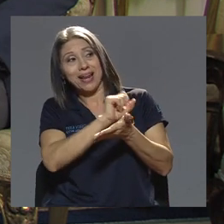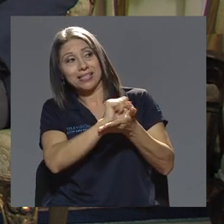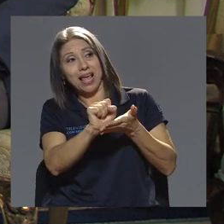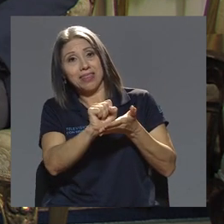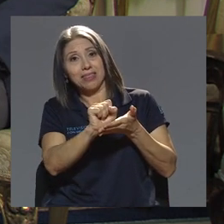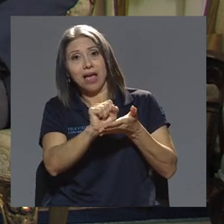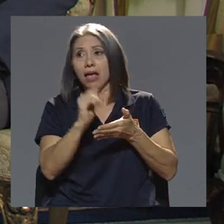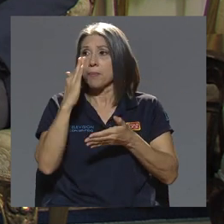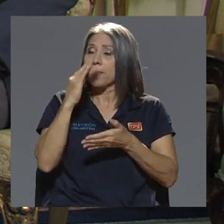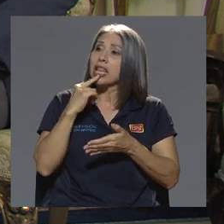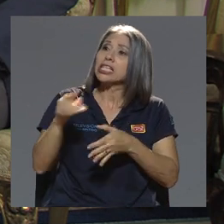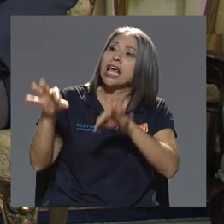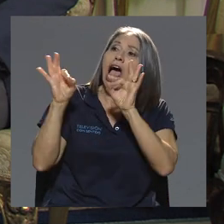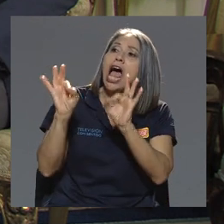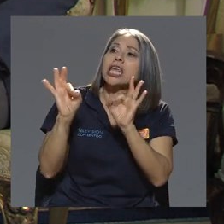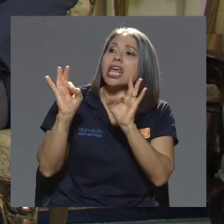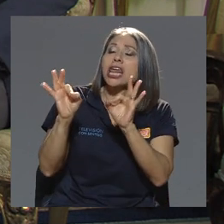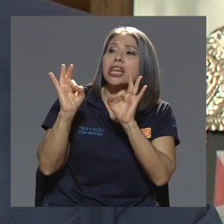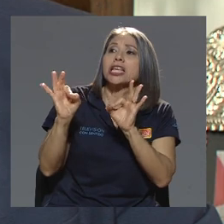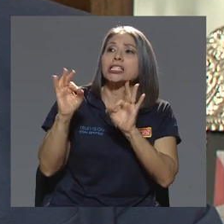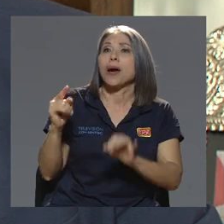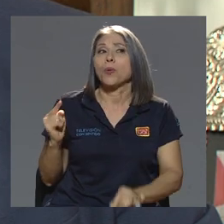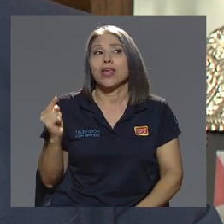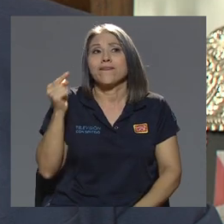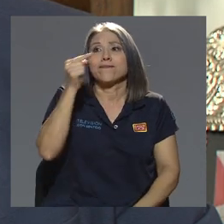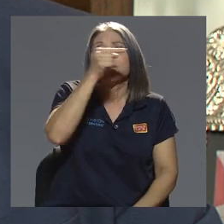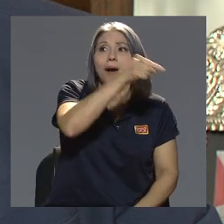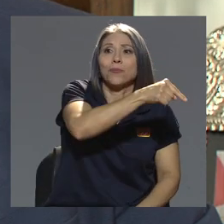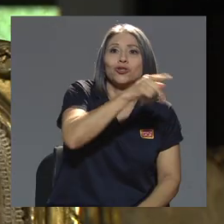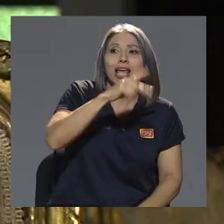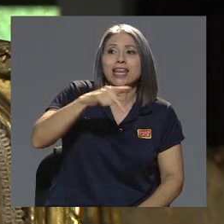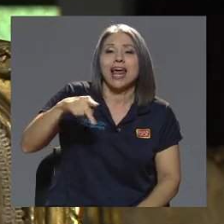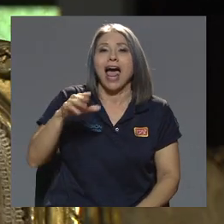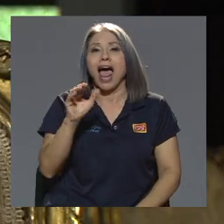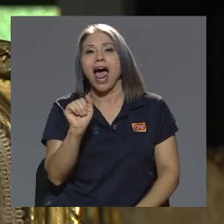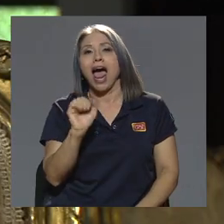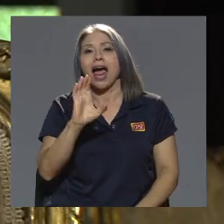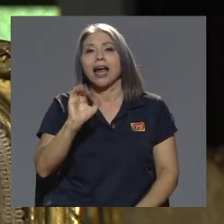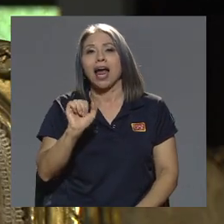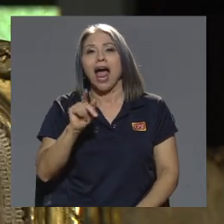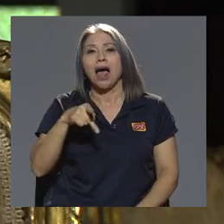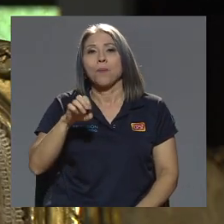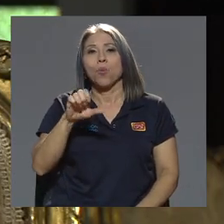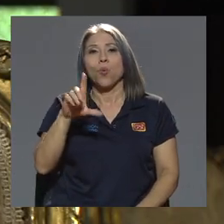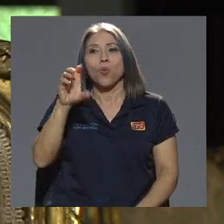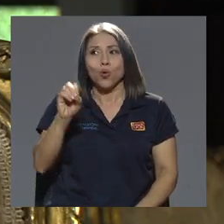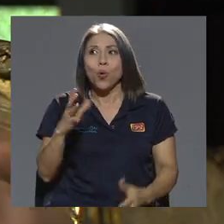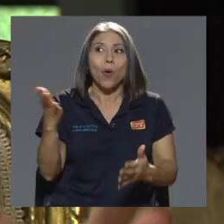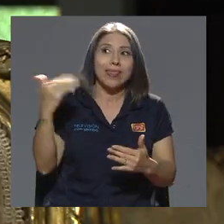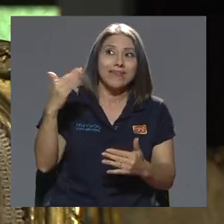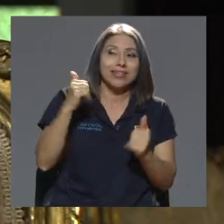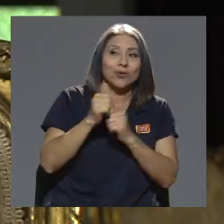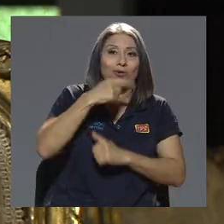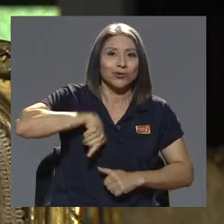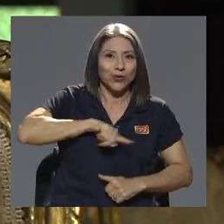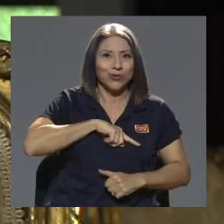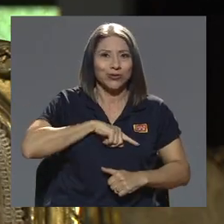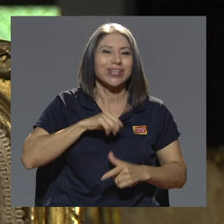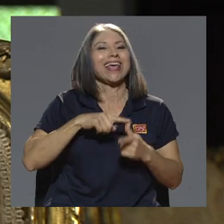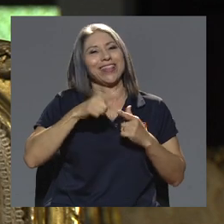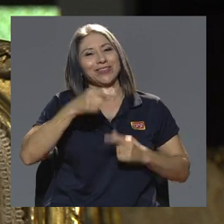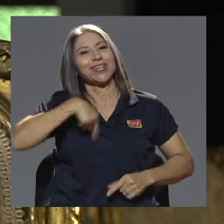qué dicha, Rafaelito, porque vamos a ir a Acapulco, te venís con nosotros, todo el cuento. Nos vamos para Acapulco, Rafael Ángel